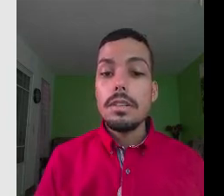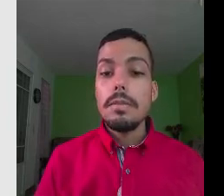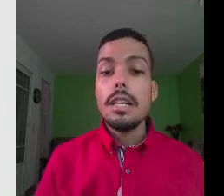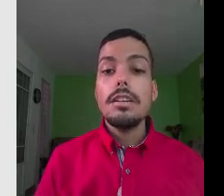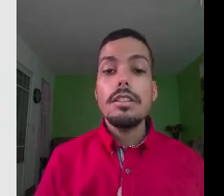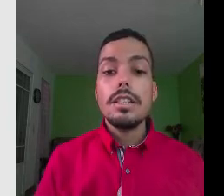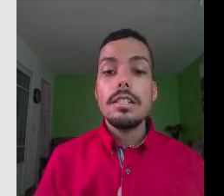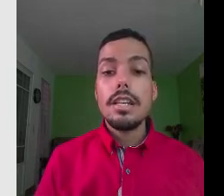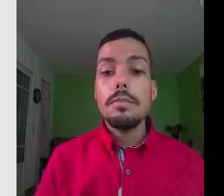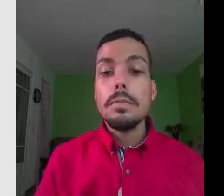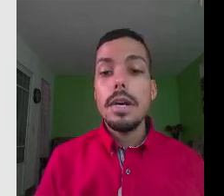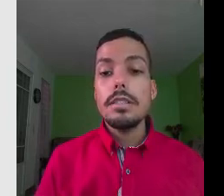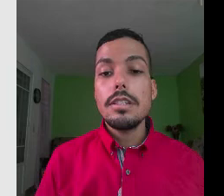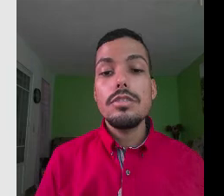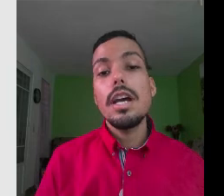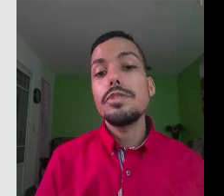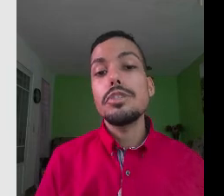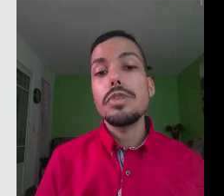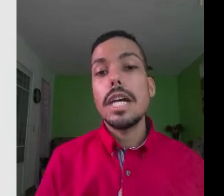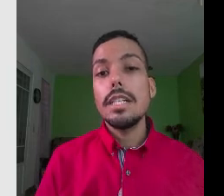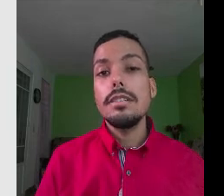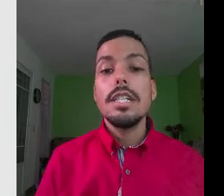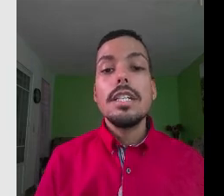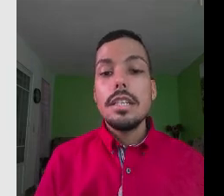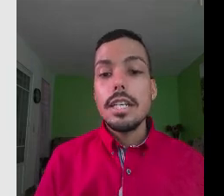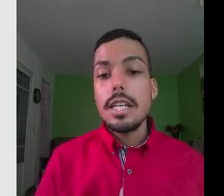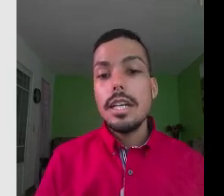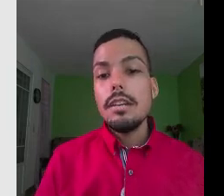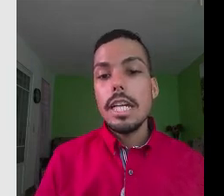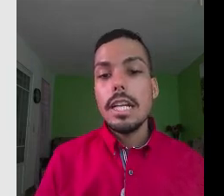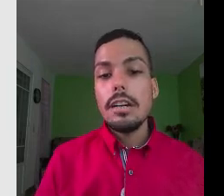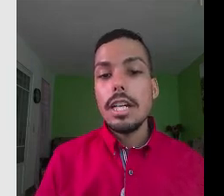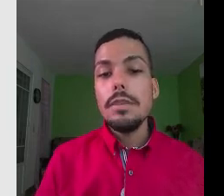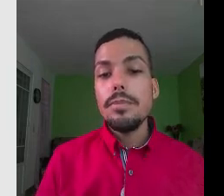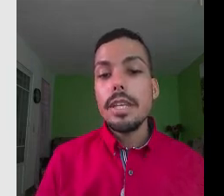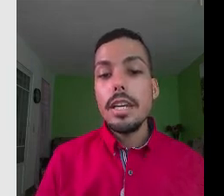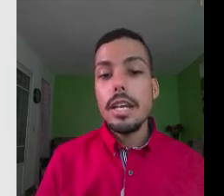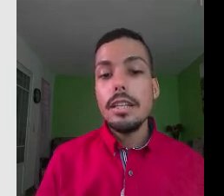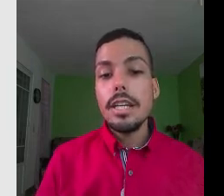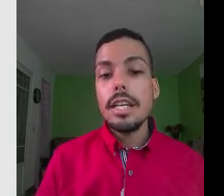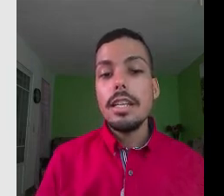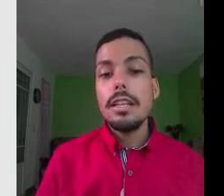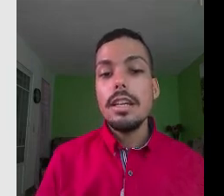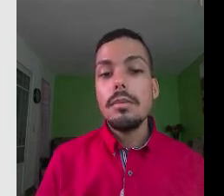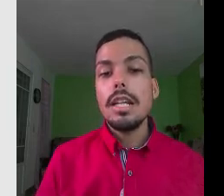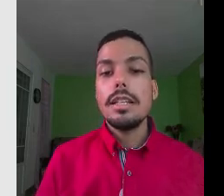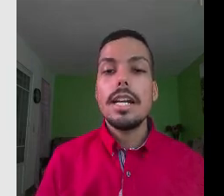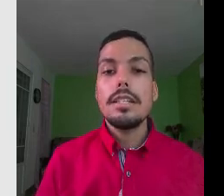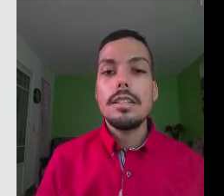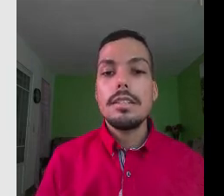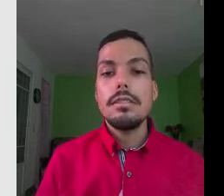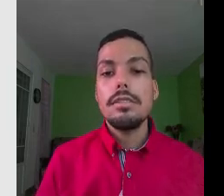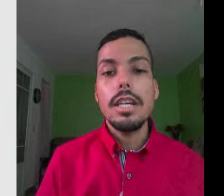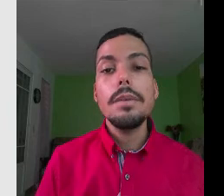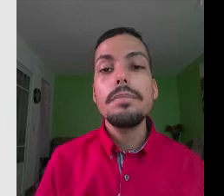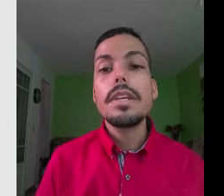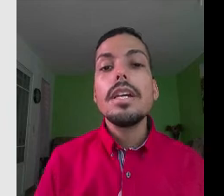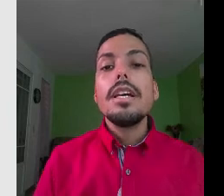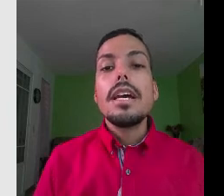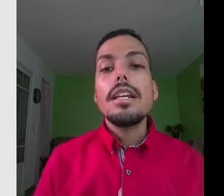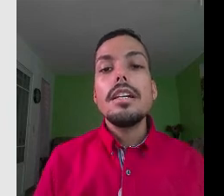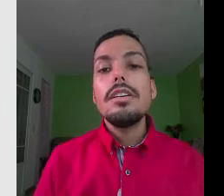estos espacios en blanco, in these empty boxes, you have to write it. Tienes que escribirla, ¿ok? Y en esta que ya está, pues la trazas,